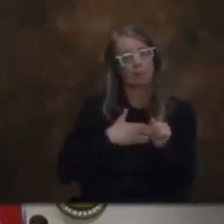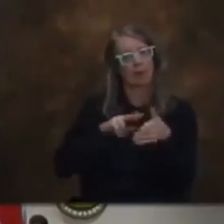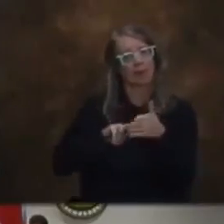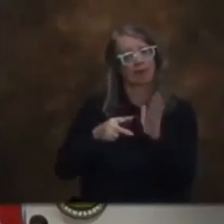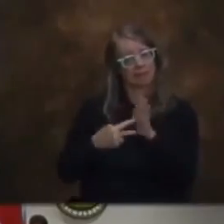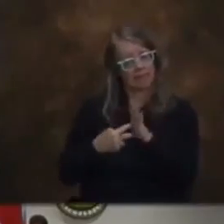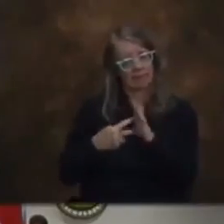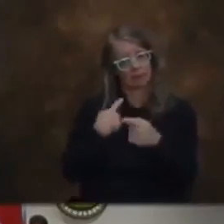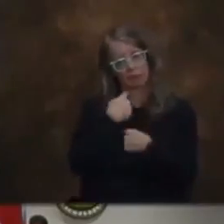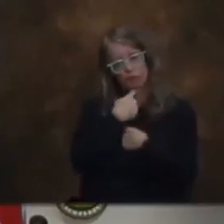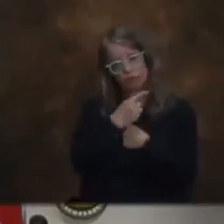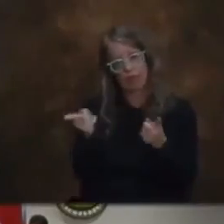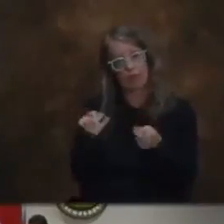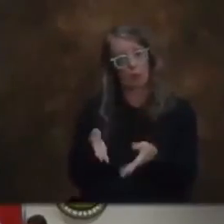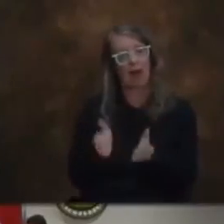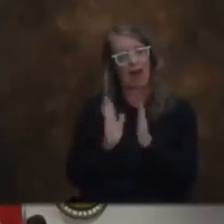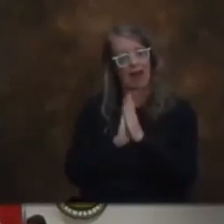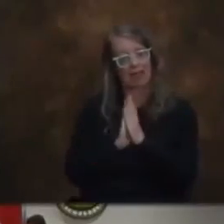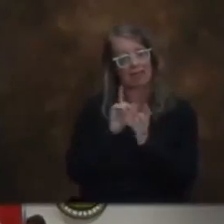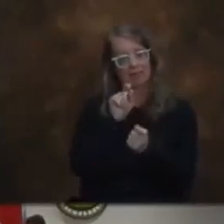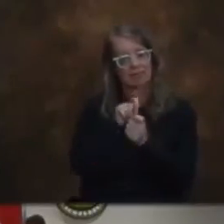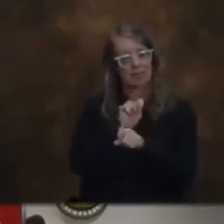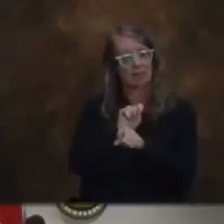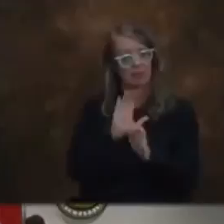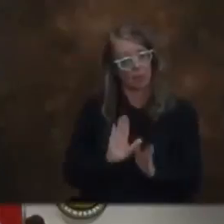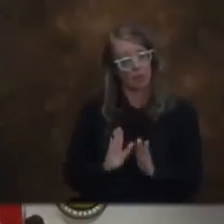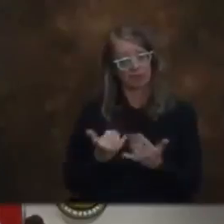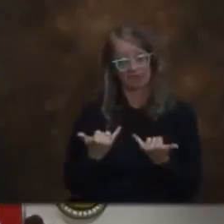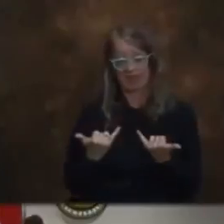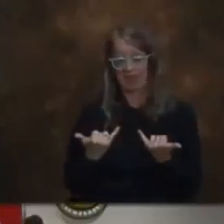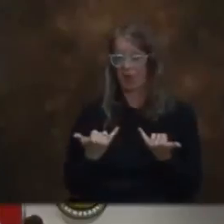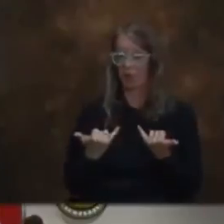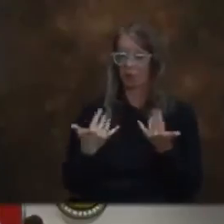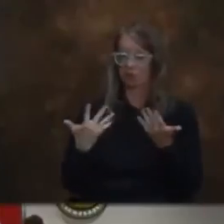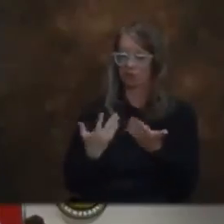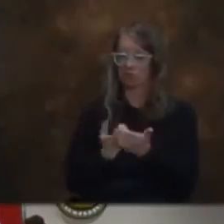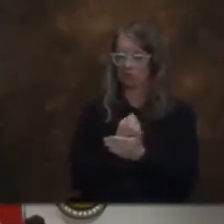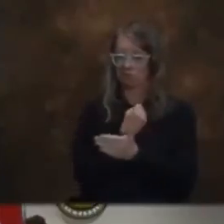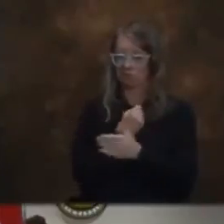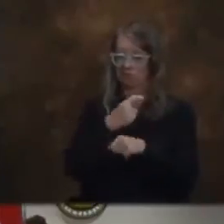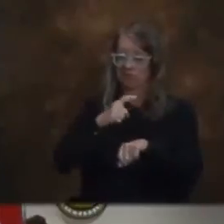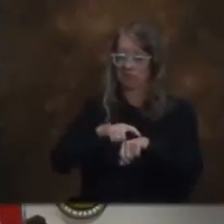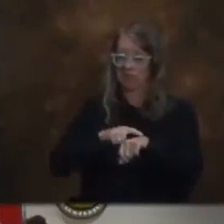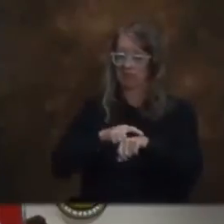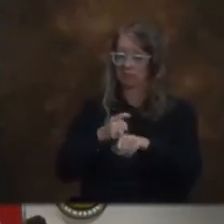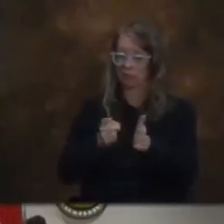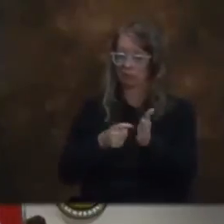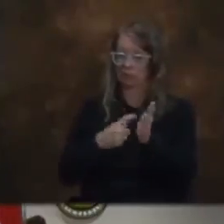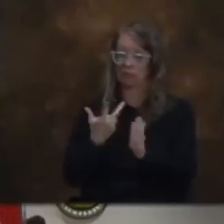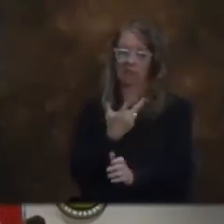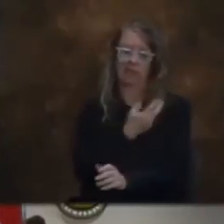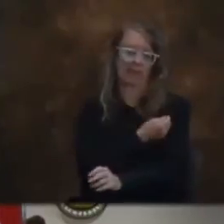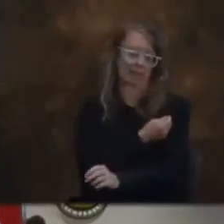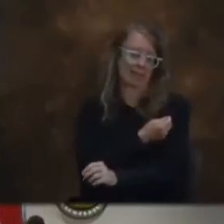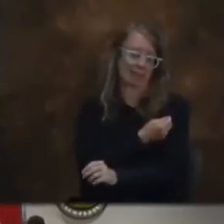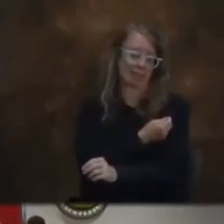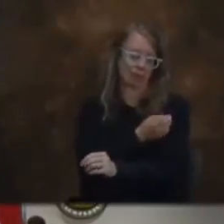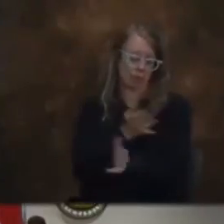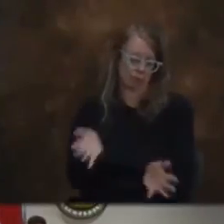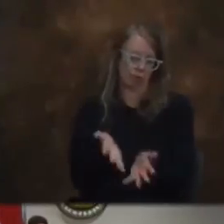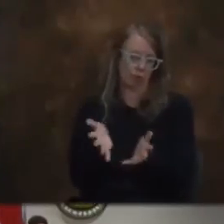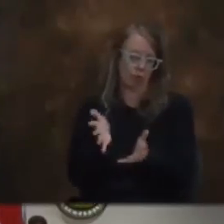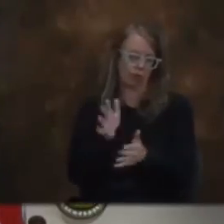ahora es el momento de tratar de incentivar a sus empleados eso es todo